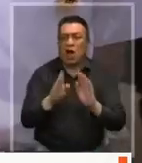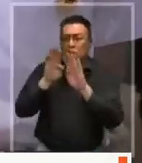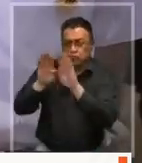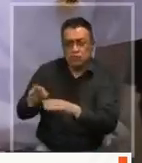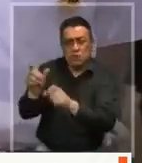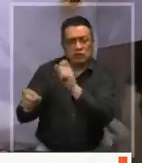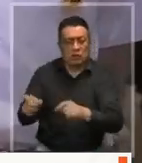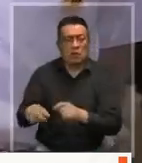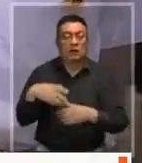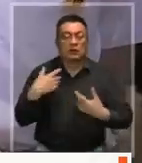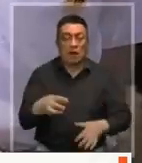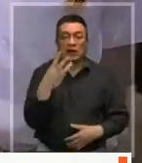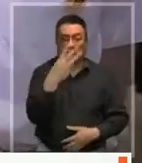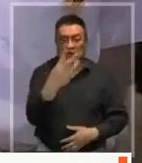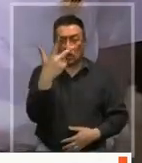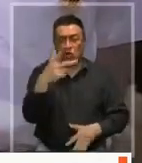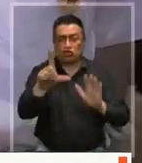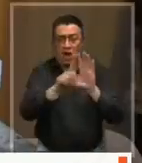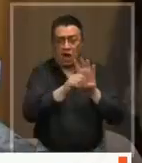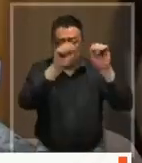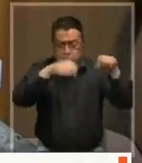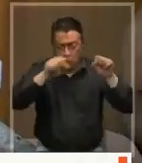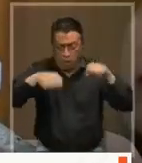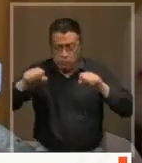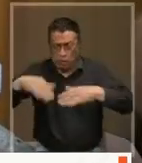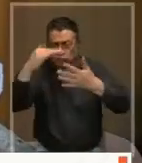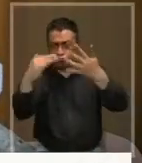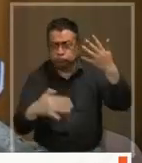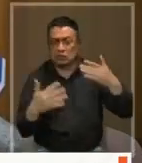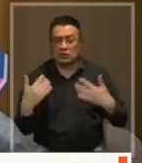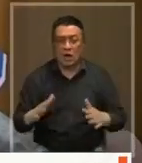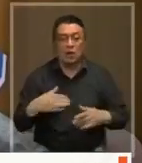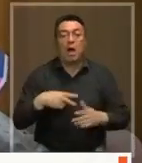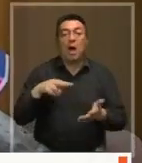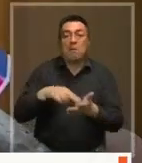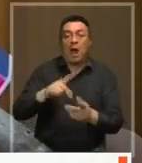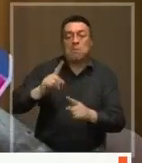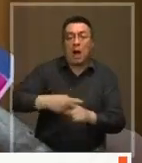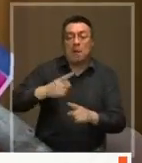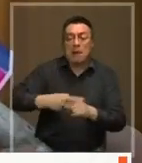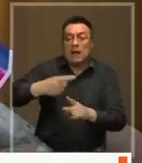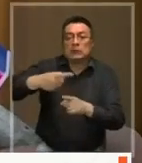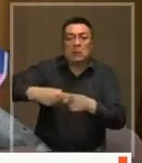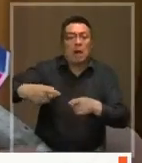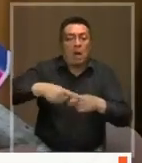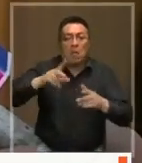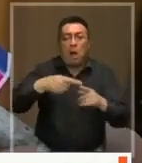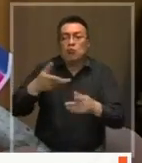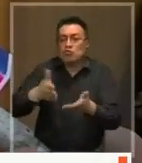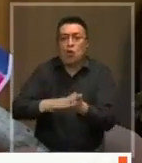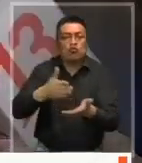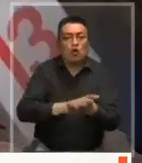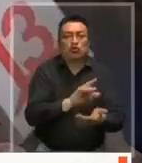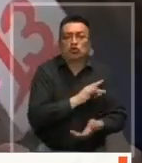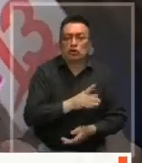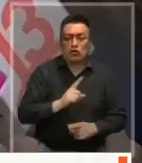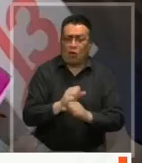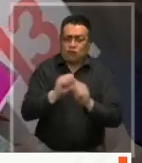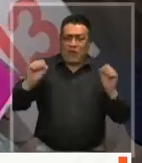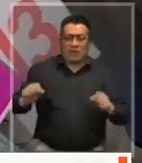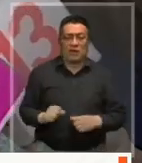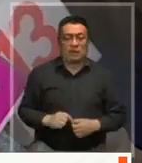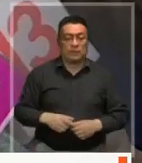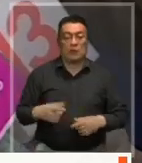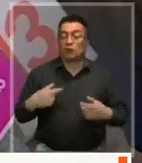Llevamos 38 leyes aprobadas en materia de seguridad. No podemos seguir esperando un par de semanas, un par de meses más, mientras mueren compatriotas nuestros. Es decir, que